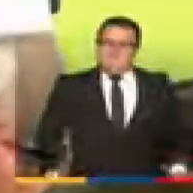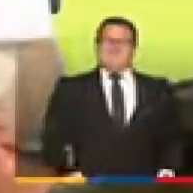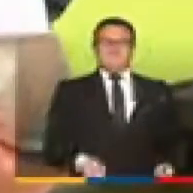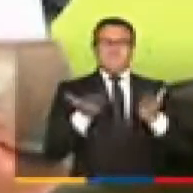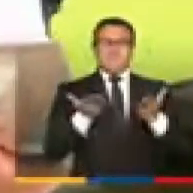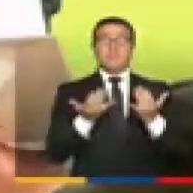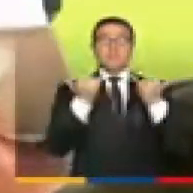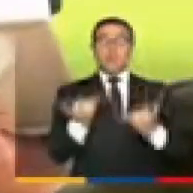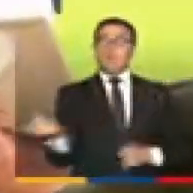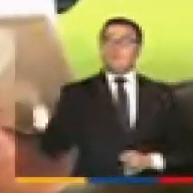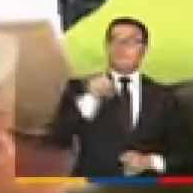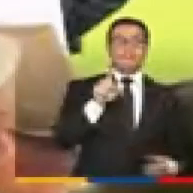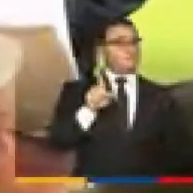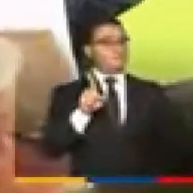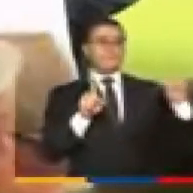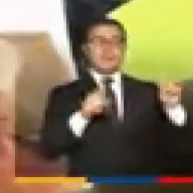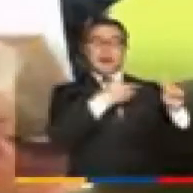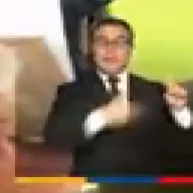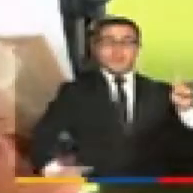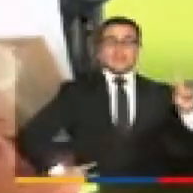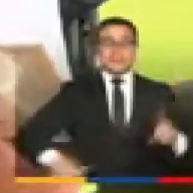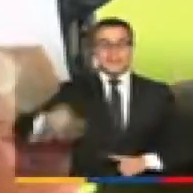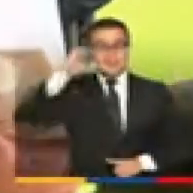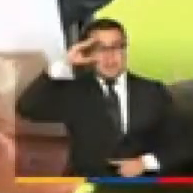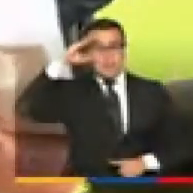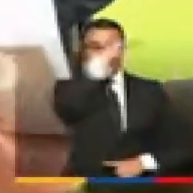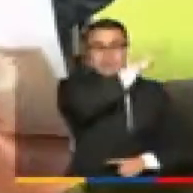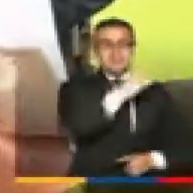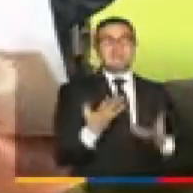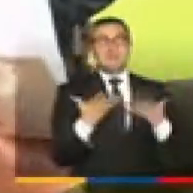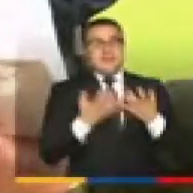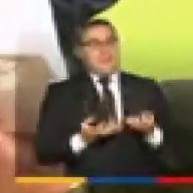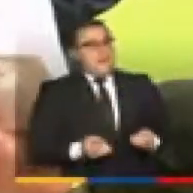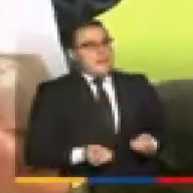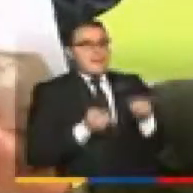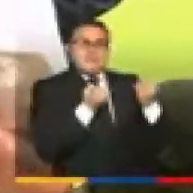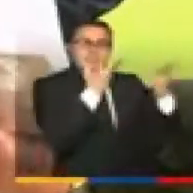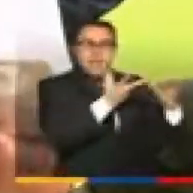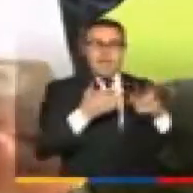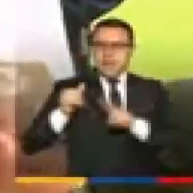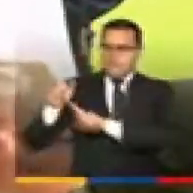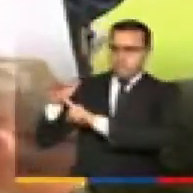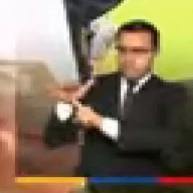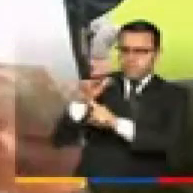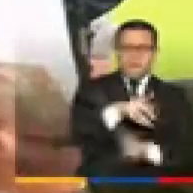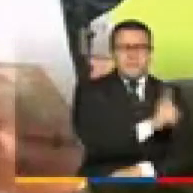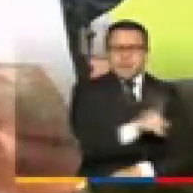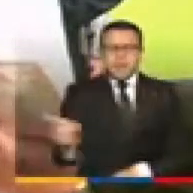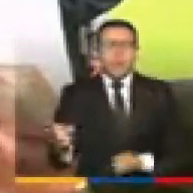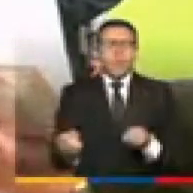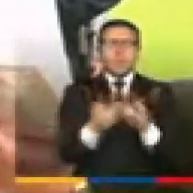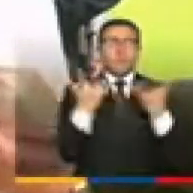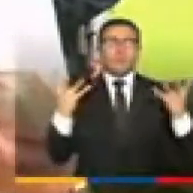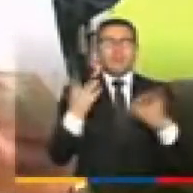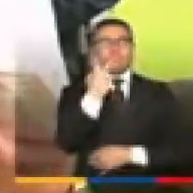del presidente Petro, nos complace hacer entrega de una flota de 12 helicópteros